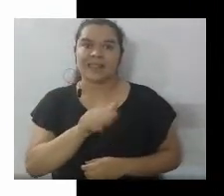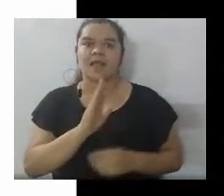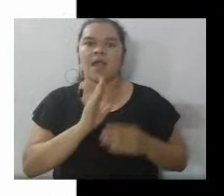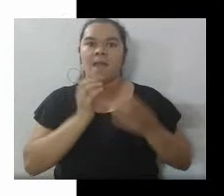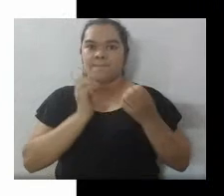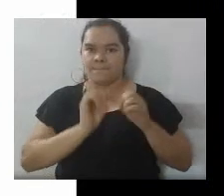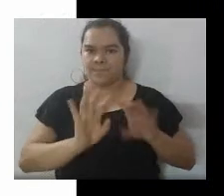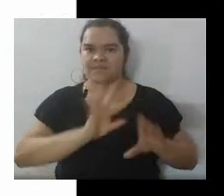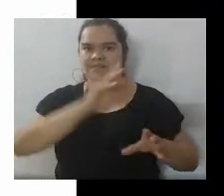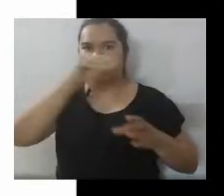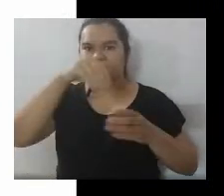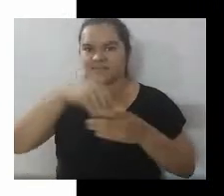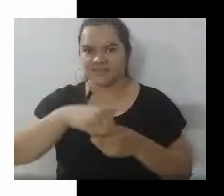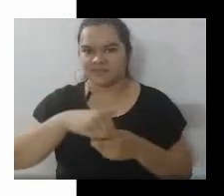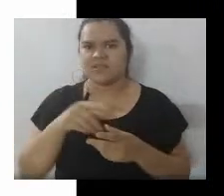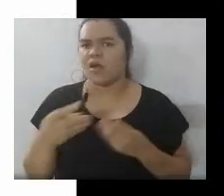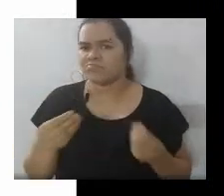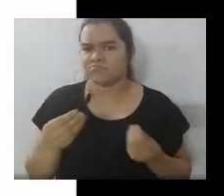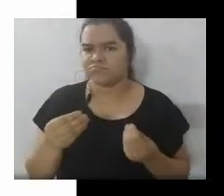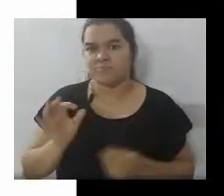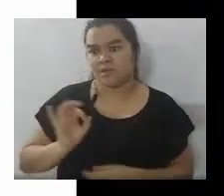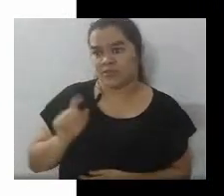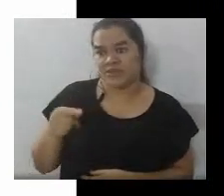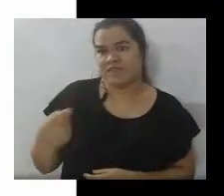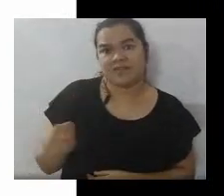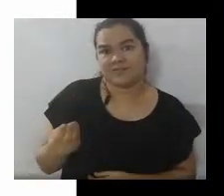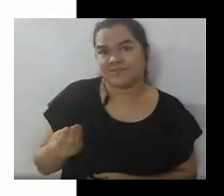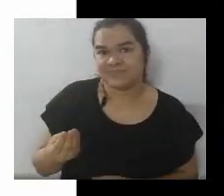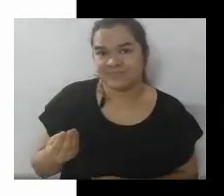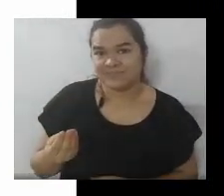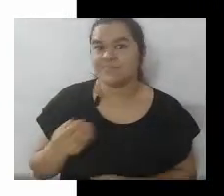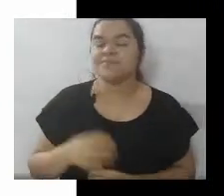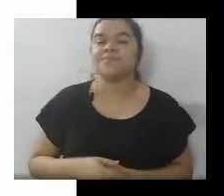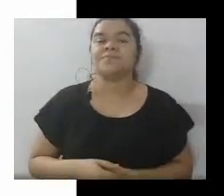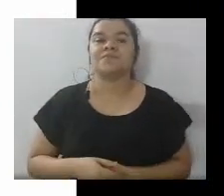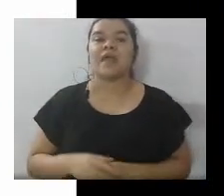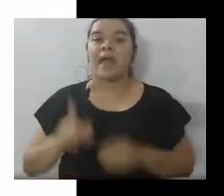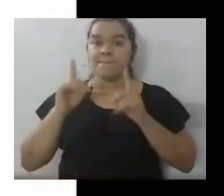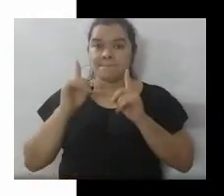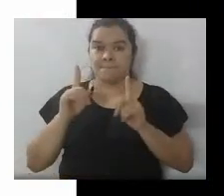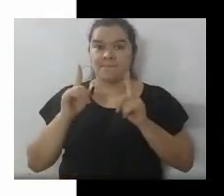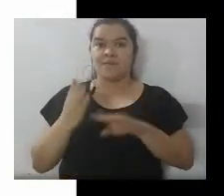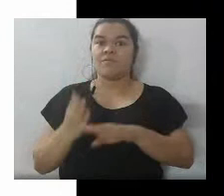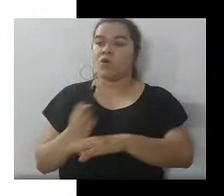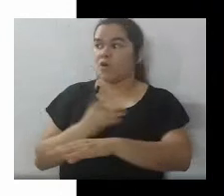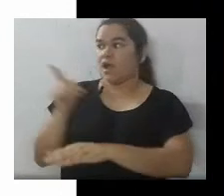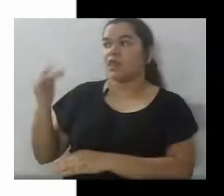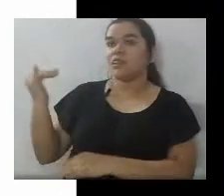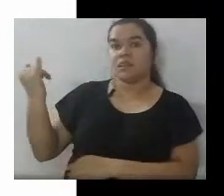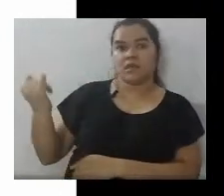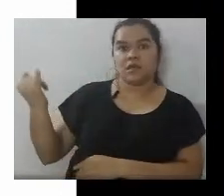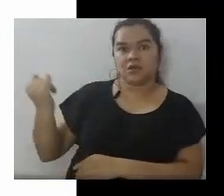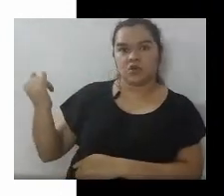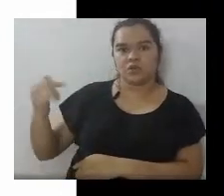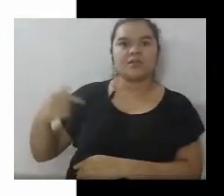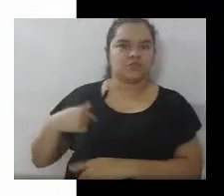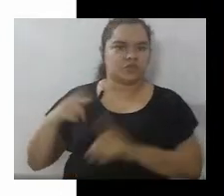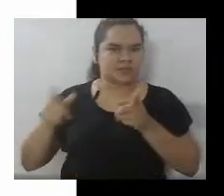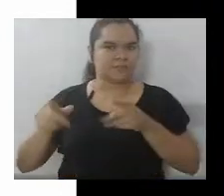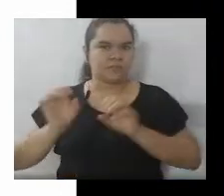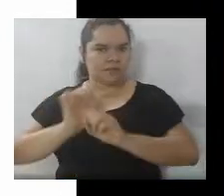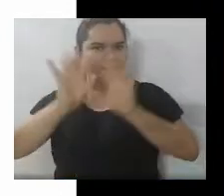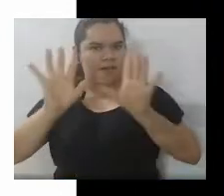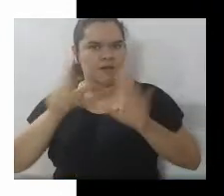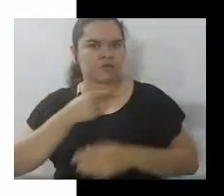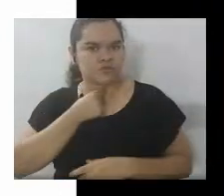en la carrera de sistemas el próximo año. Como bien lo mencionaba, solamente para recalcar esta